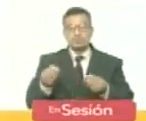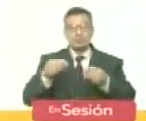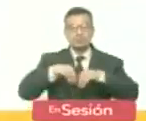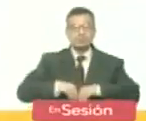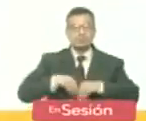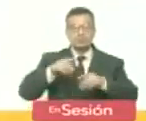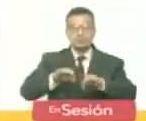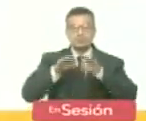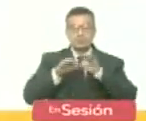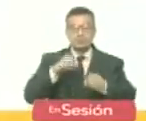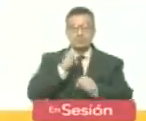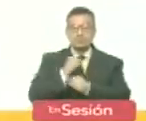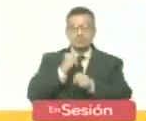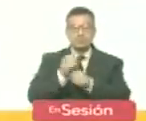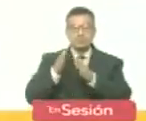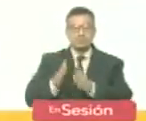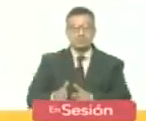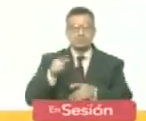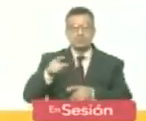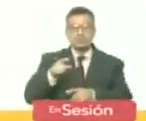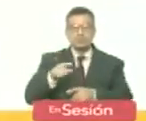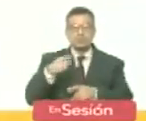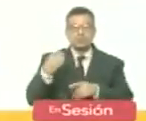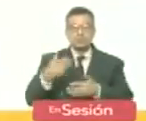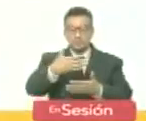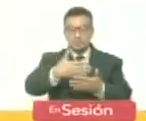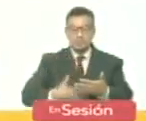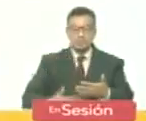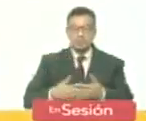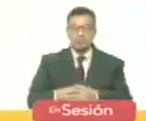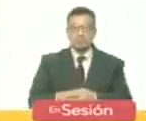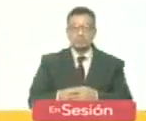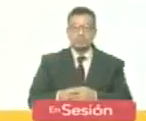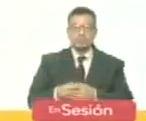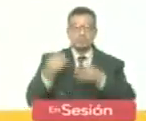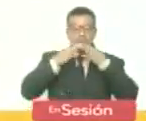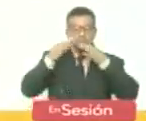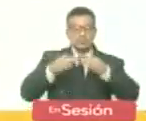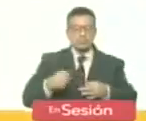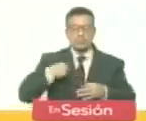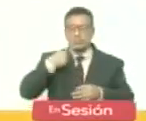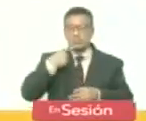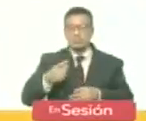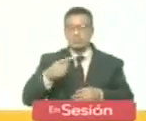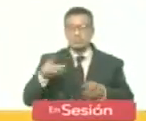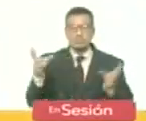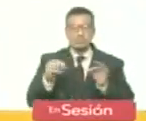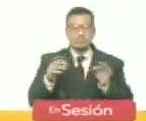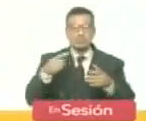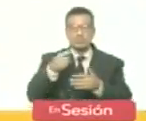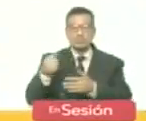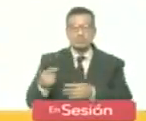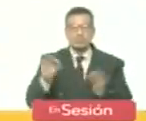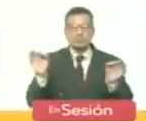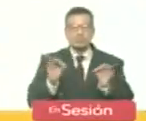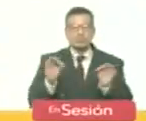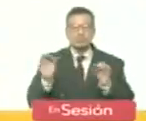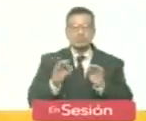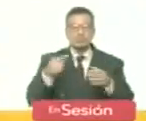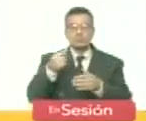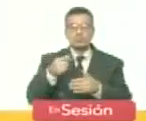los intereses de los trabajadores, cuando el instructivo lo que en realidad dice es que no hay recurso, no hay